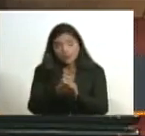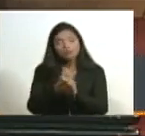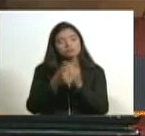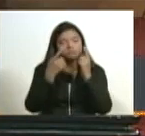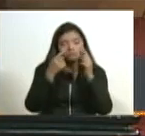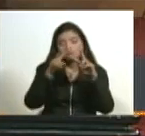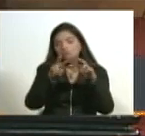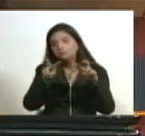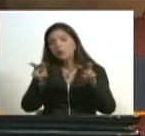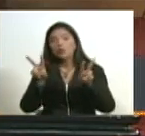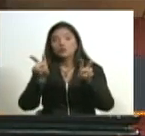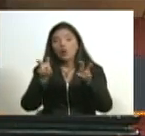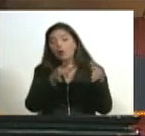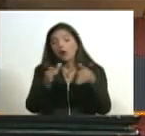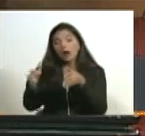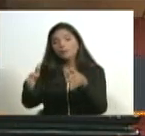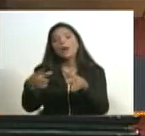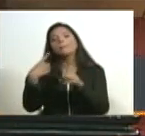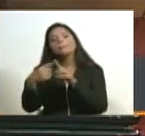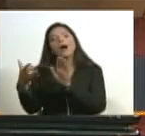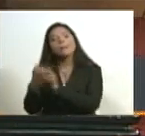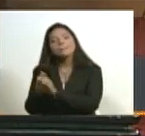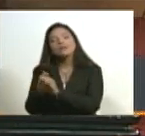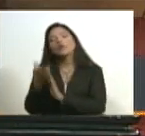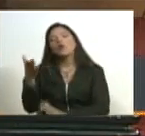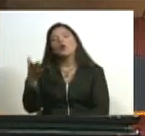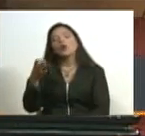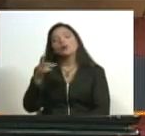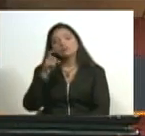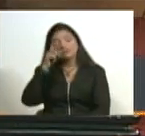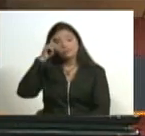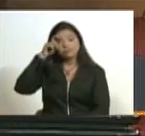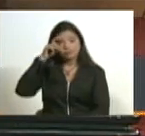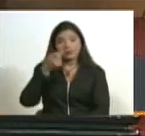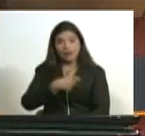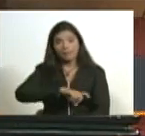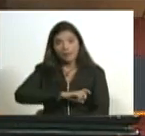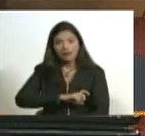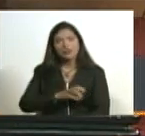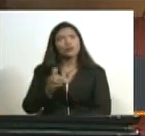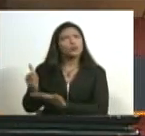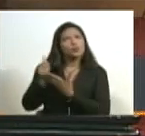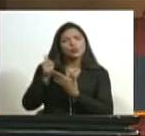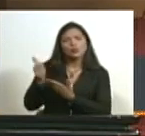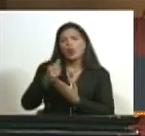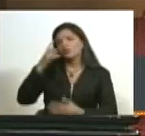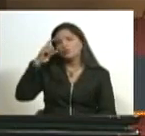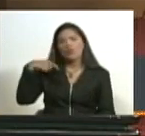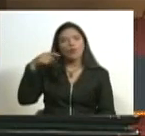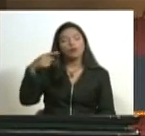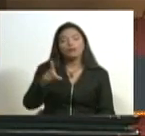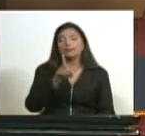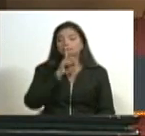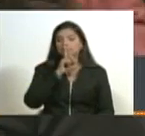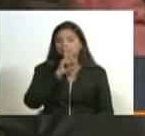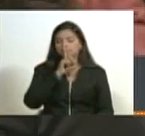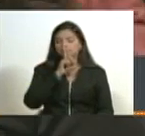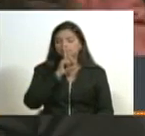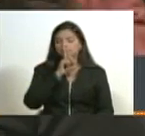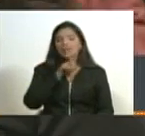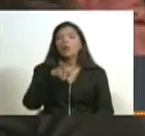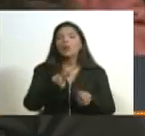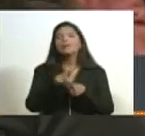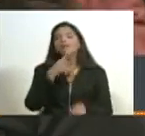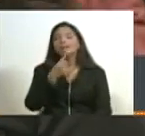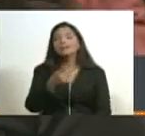nuevos caminos. Con nuestro amigo Rodríguez Zapatero, que tanto nos ayuda todos los días en silencio. Como decía Martí,